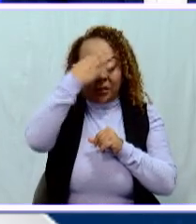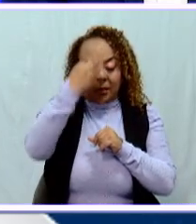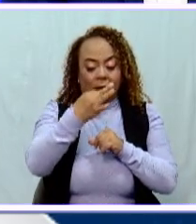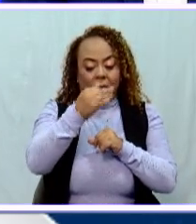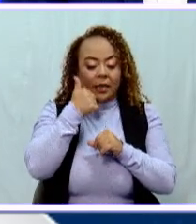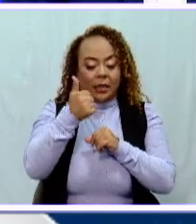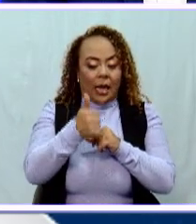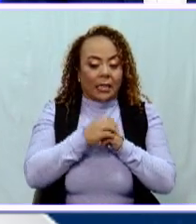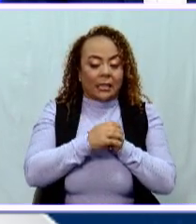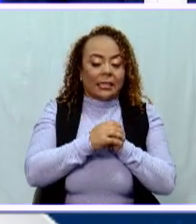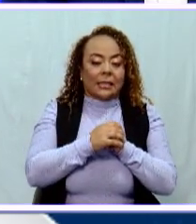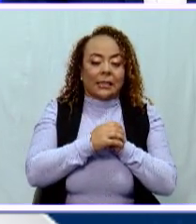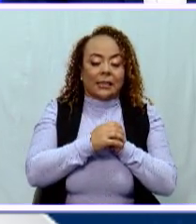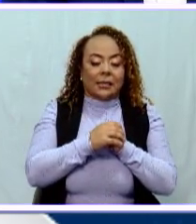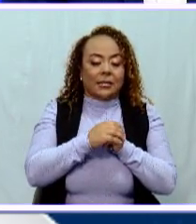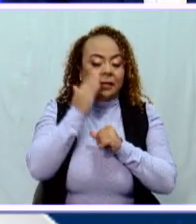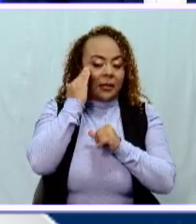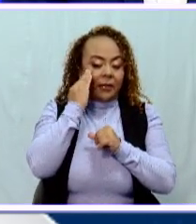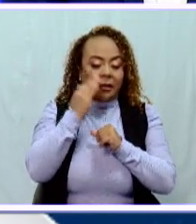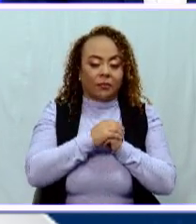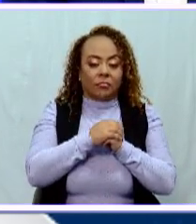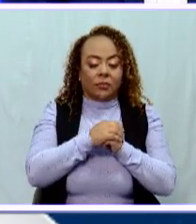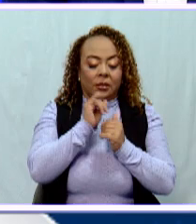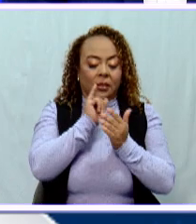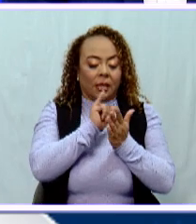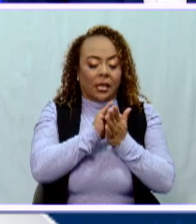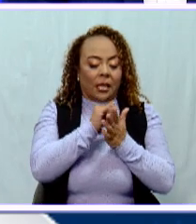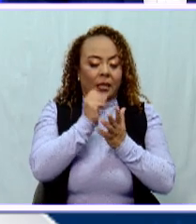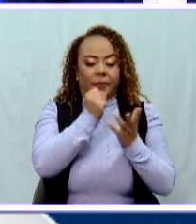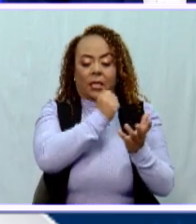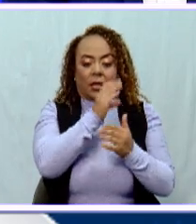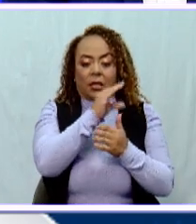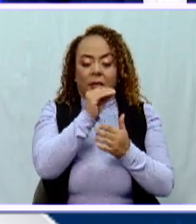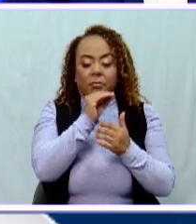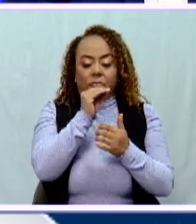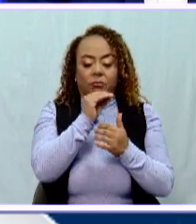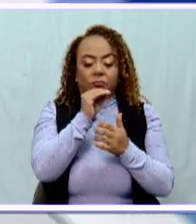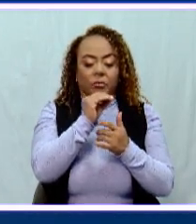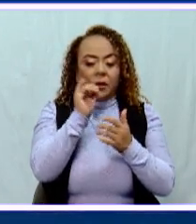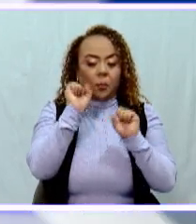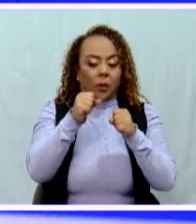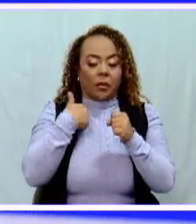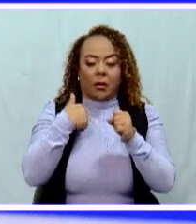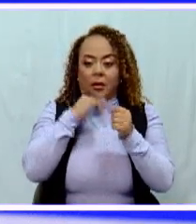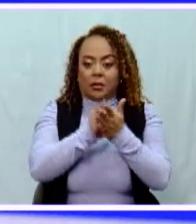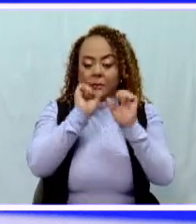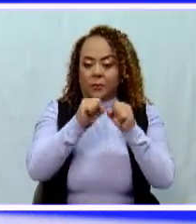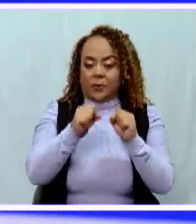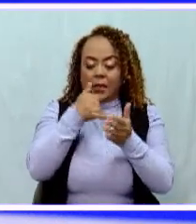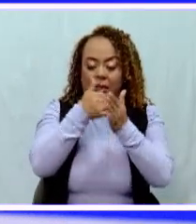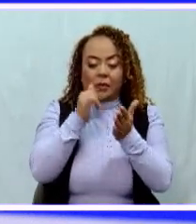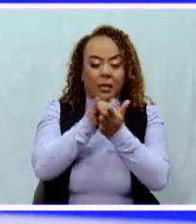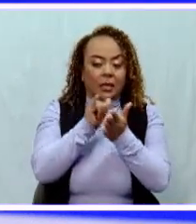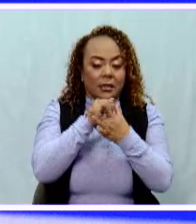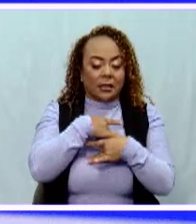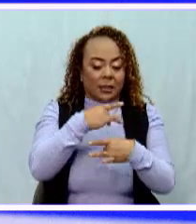si tiene Claro que dando un golpe de local es donde puede tener esa posibilidad al título Ahí es